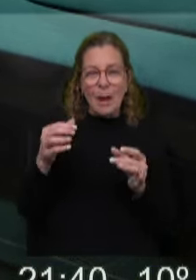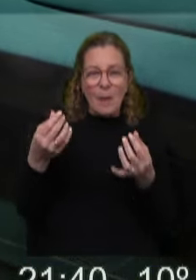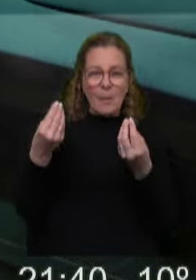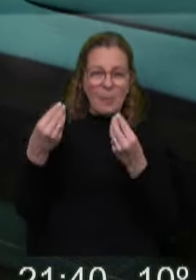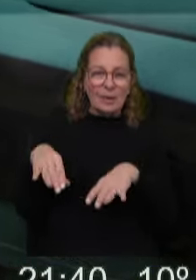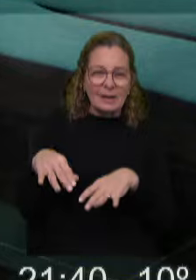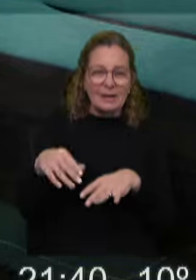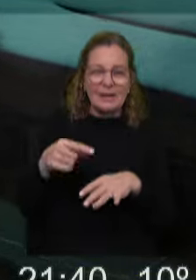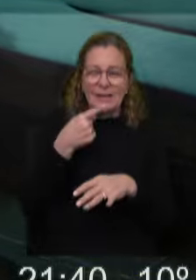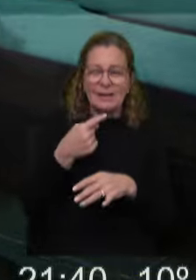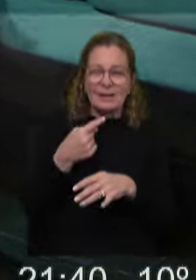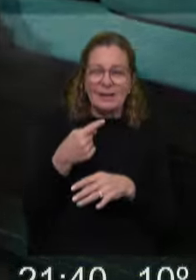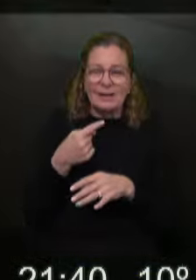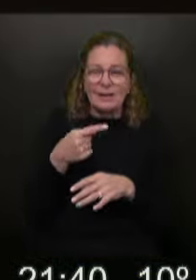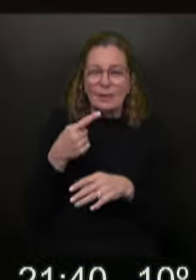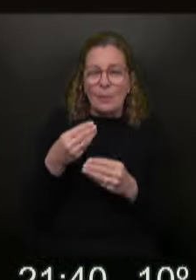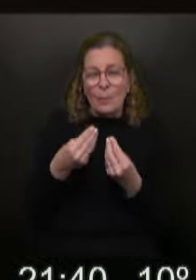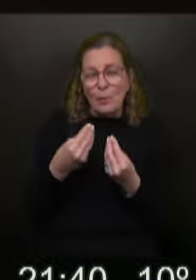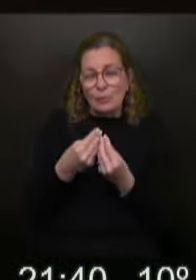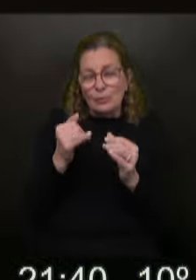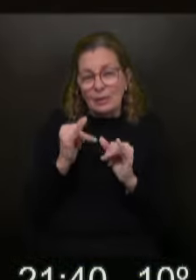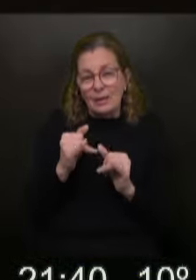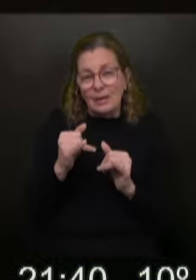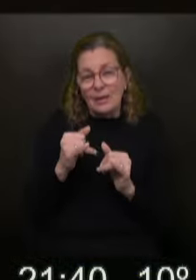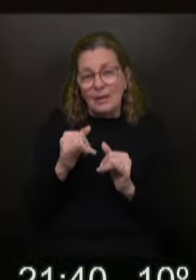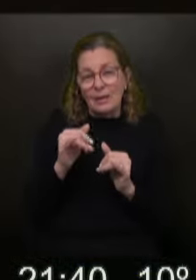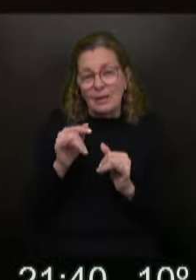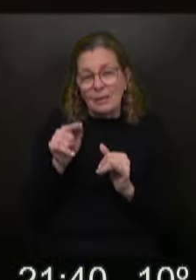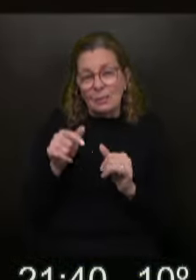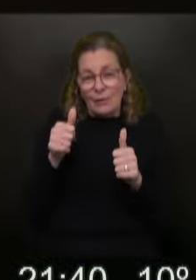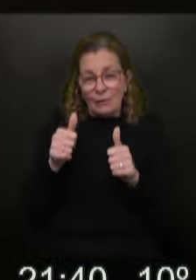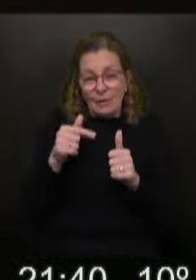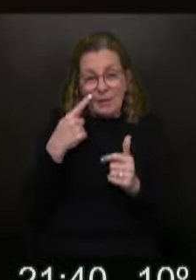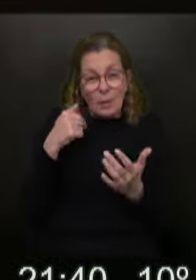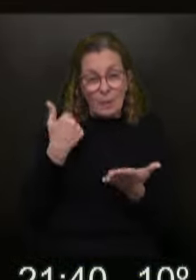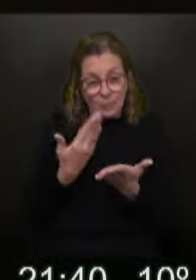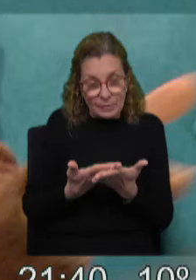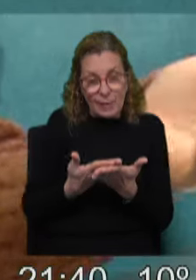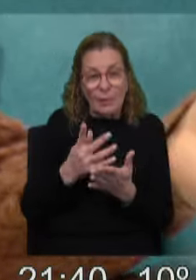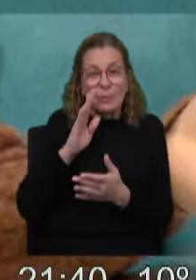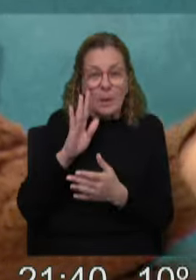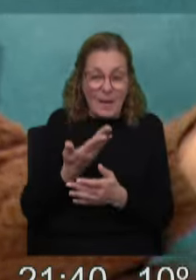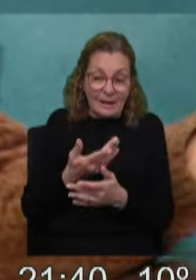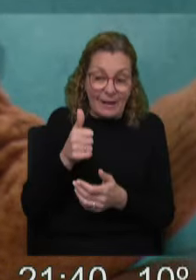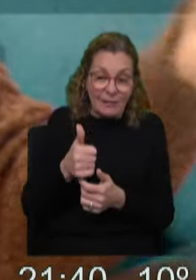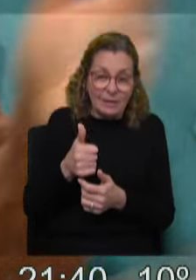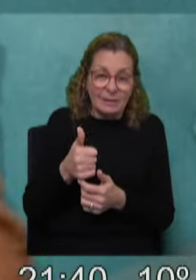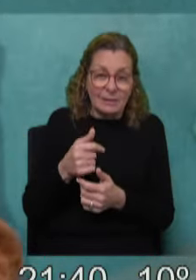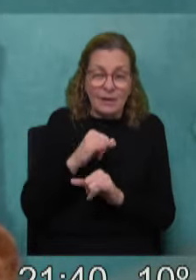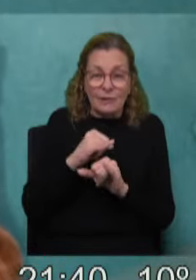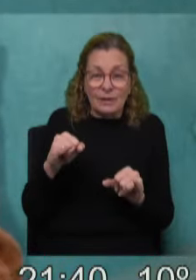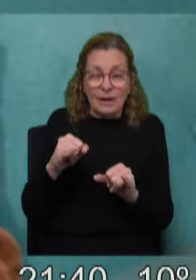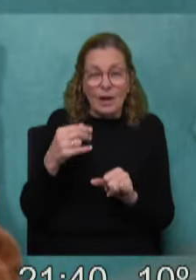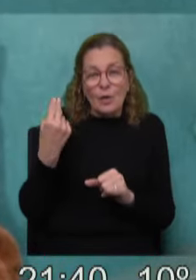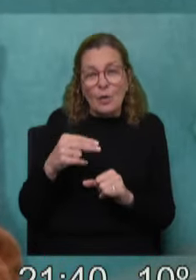estaba confiar, bueno. Loco, yo... Dice, y un montón se quedaron en que, no, cuando esté bien te lo voy a mostrar, cuando me parezca bien. Claro, no sé qué, no. Y al final